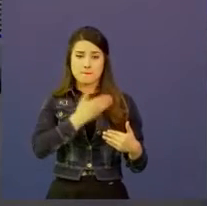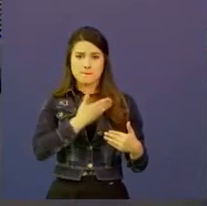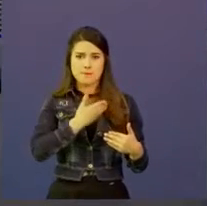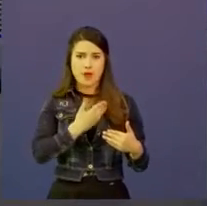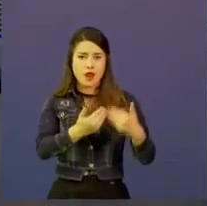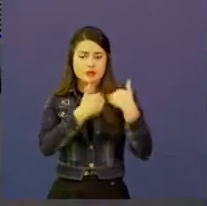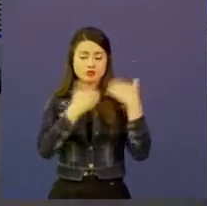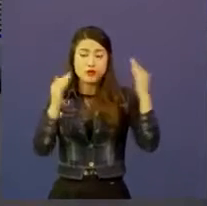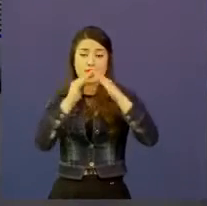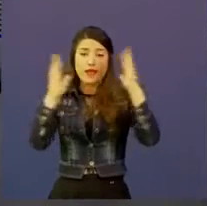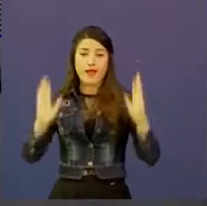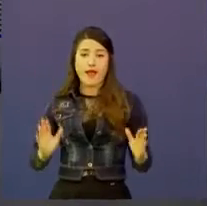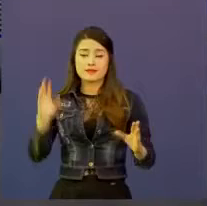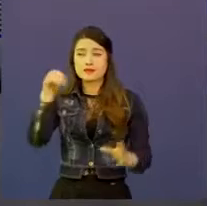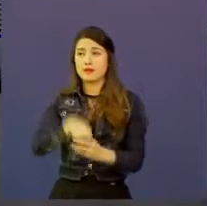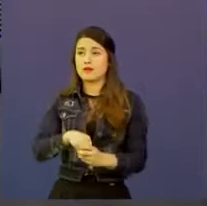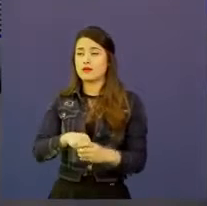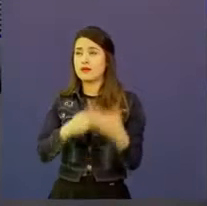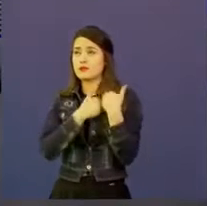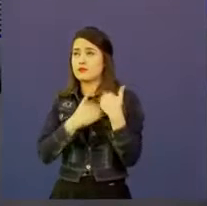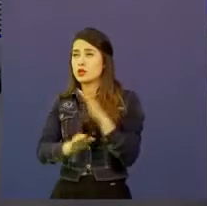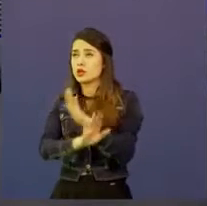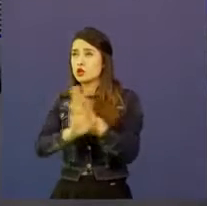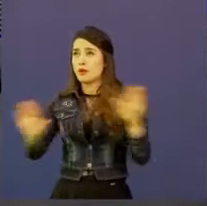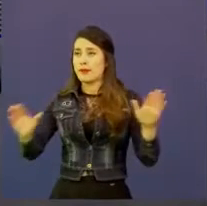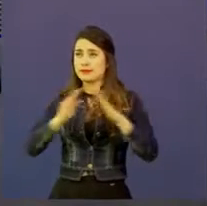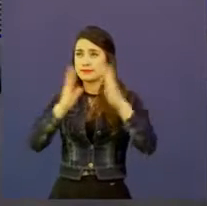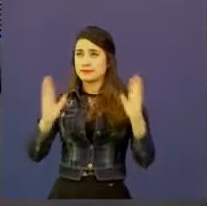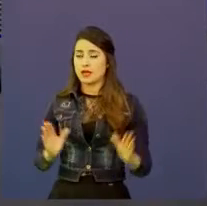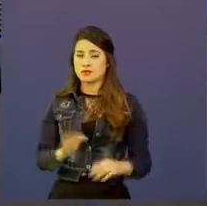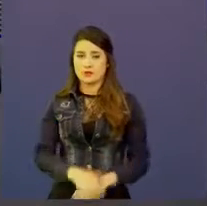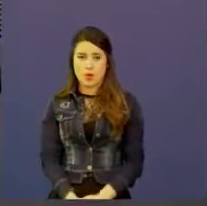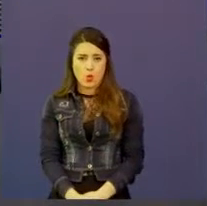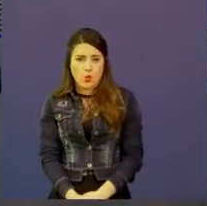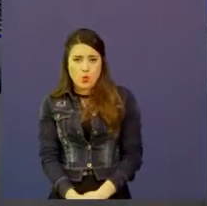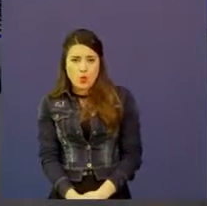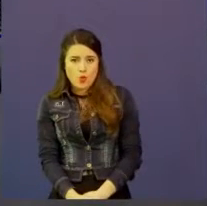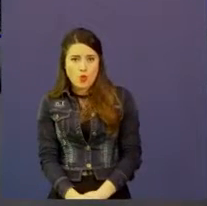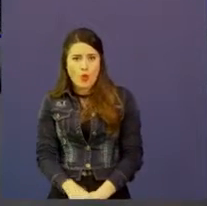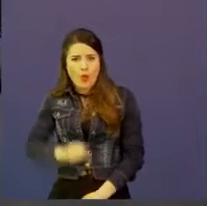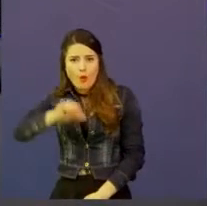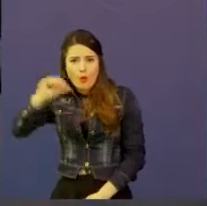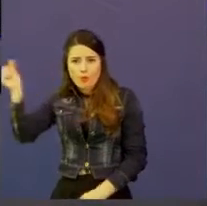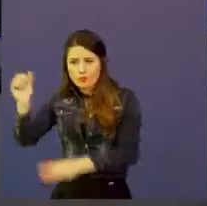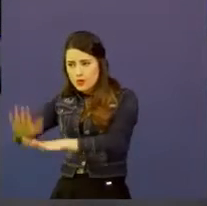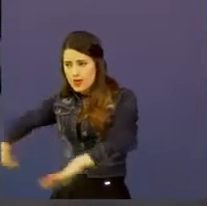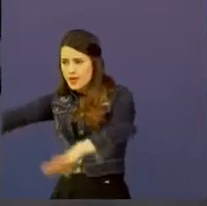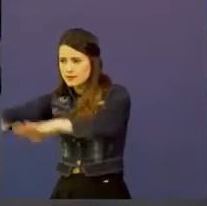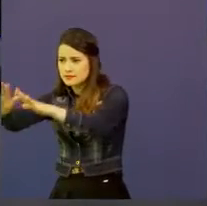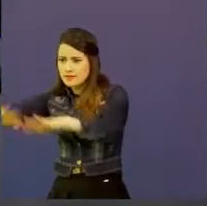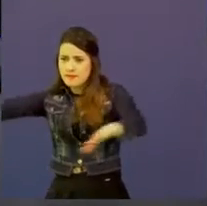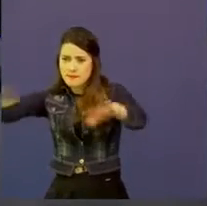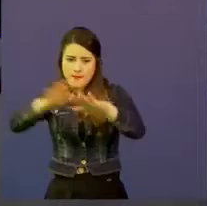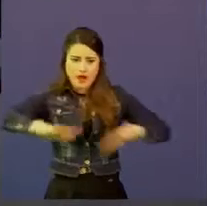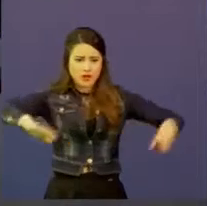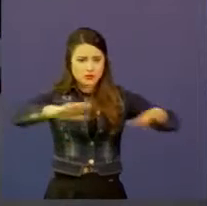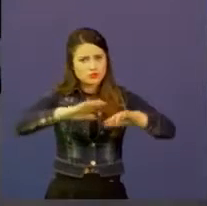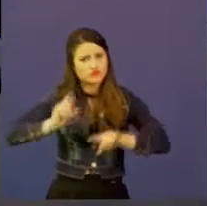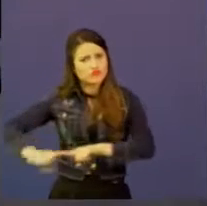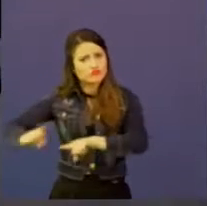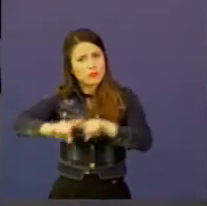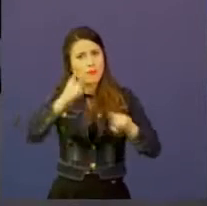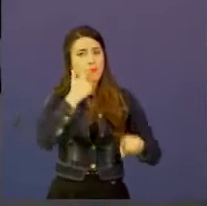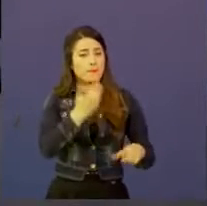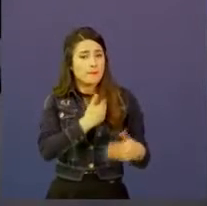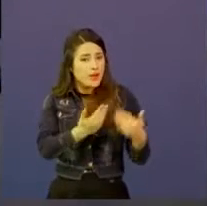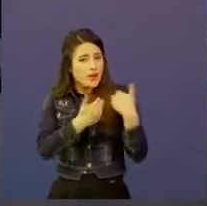tiene mucha importancia. El padre de familia puede opinar y puede decir, oiga, necesitamos utilizar esto de esta manera, o puede haber una